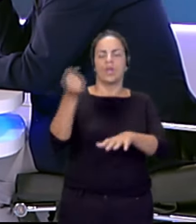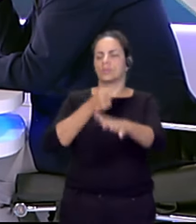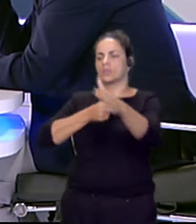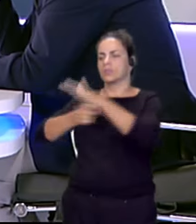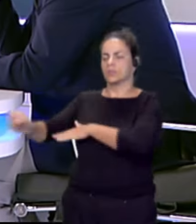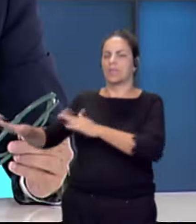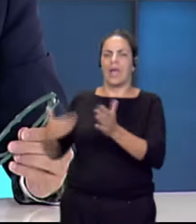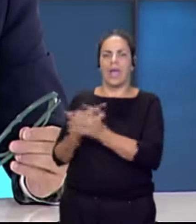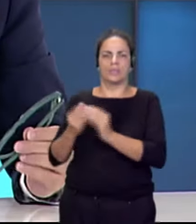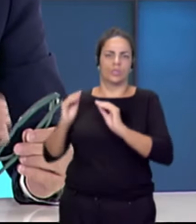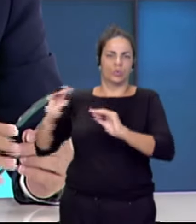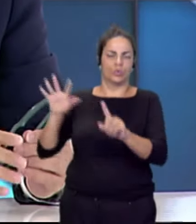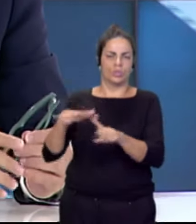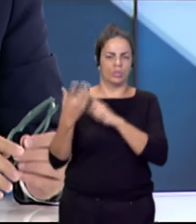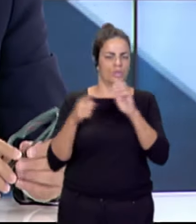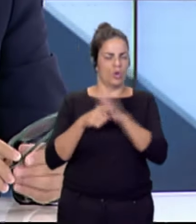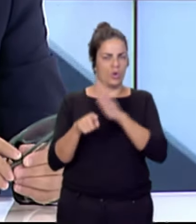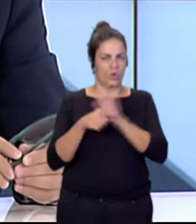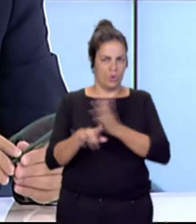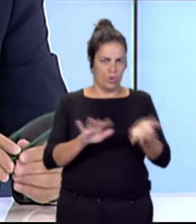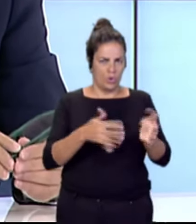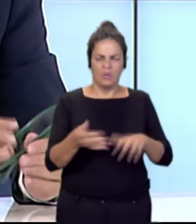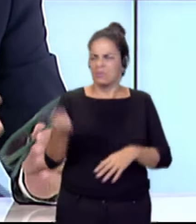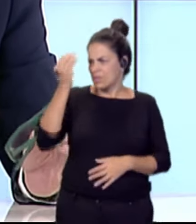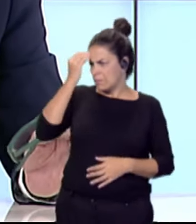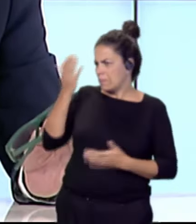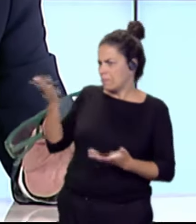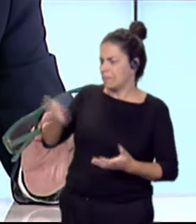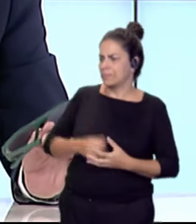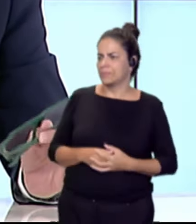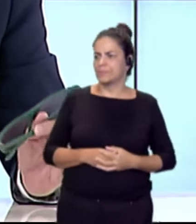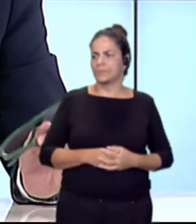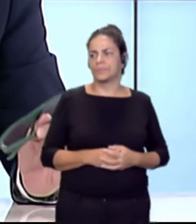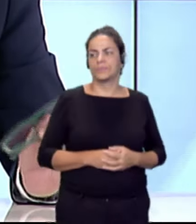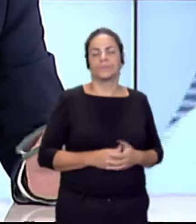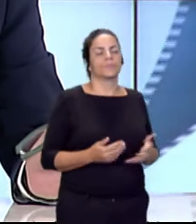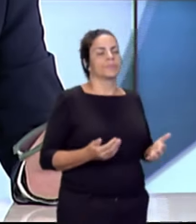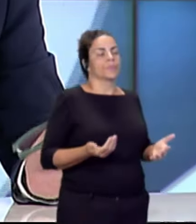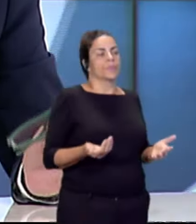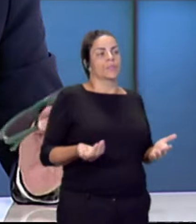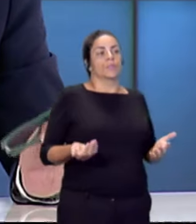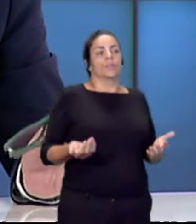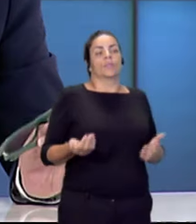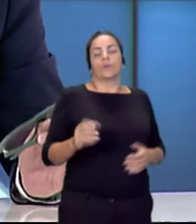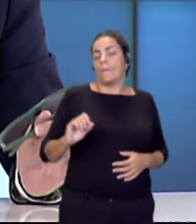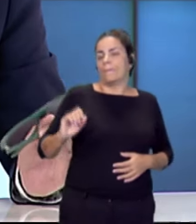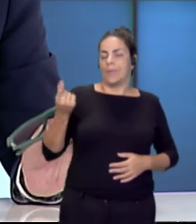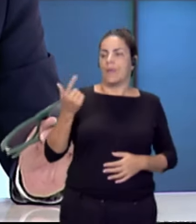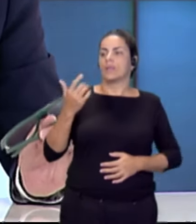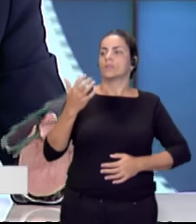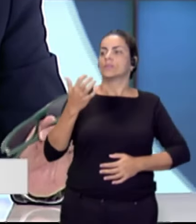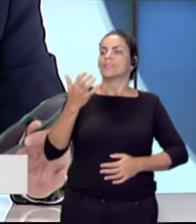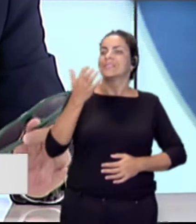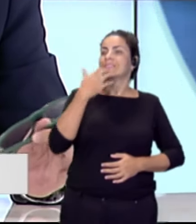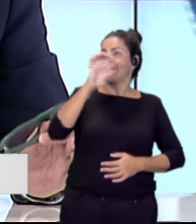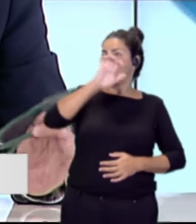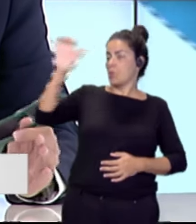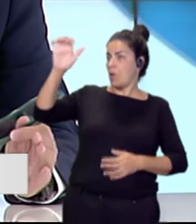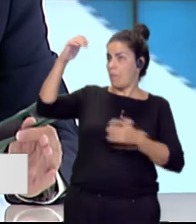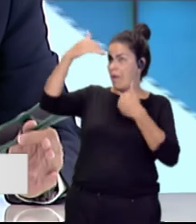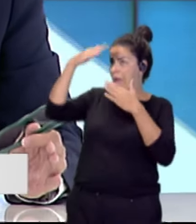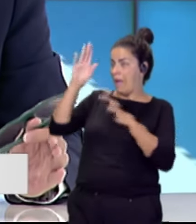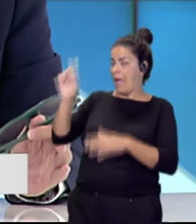¿Qué opina de esta posibilidad que se puede convertir en una realidad? Por una parte, conseguir la atención de la Unión Europea para un fenómeno tan tremendo